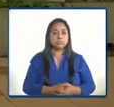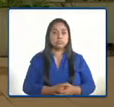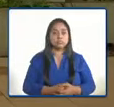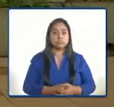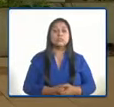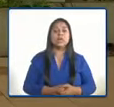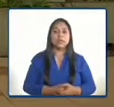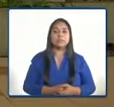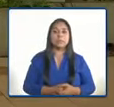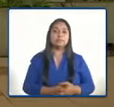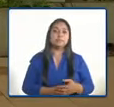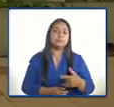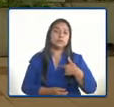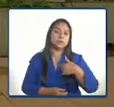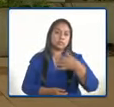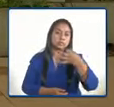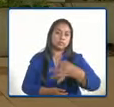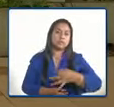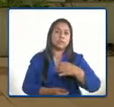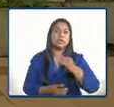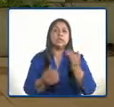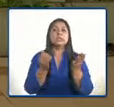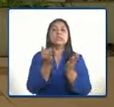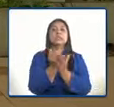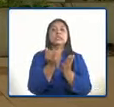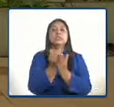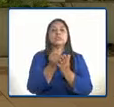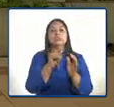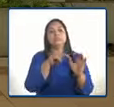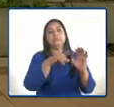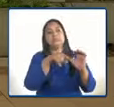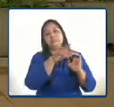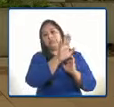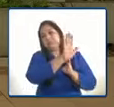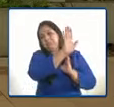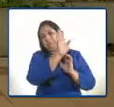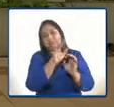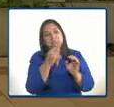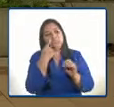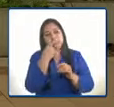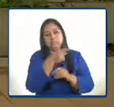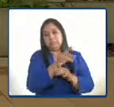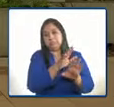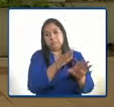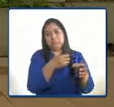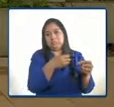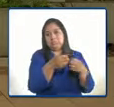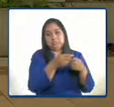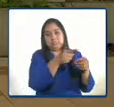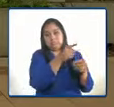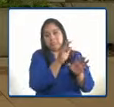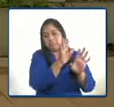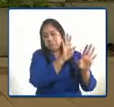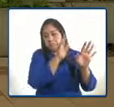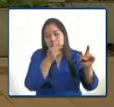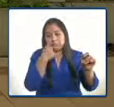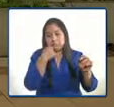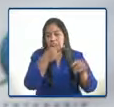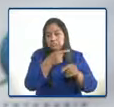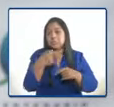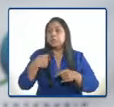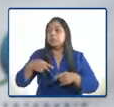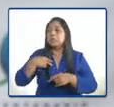que nosotros manejamos. El Instituto Guatemalteco de Migración tiene sus estadísticas, tiene su departamento que nosotros comunicamos, y esas son las cifras